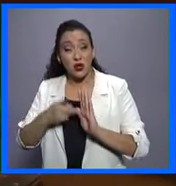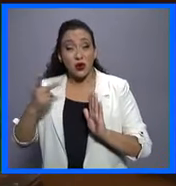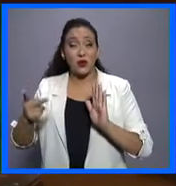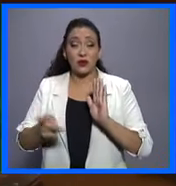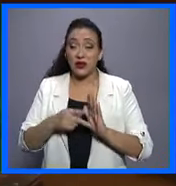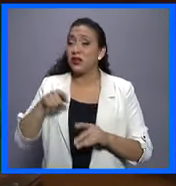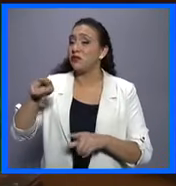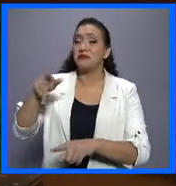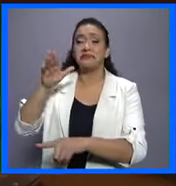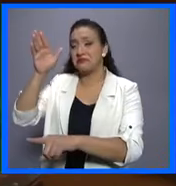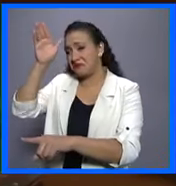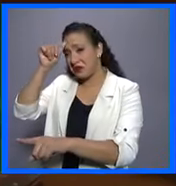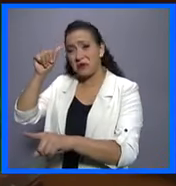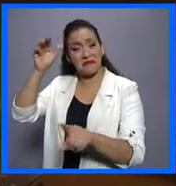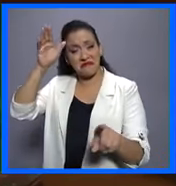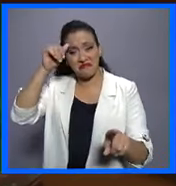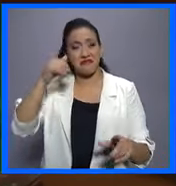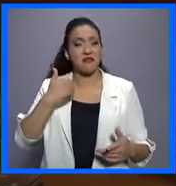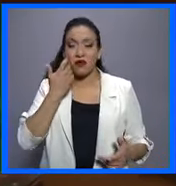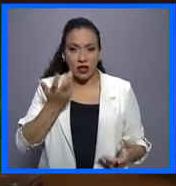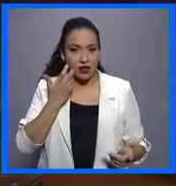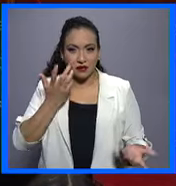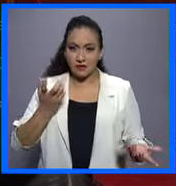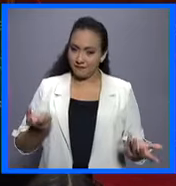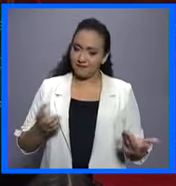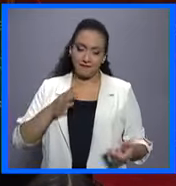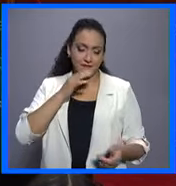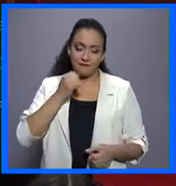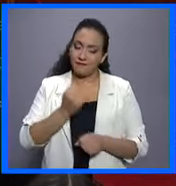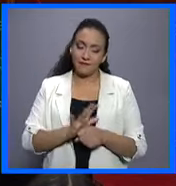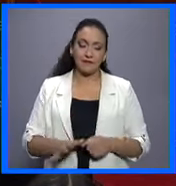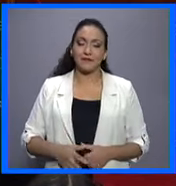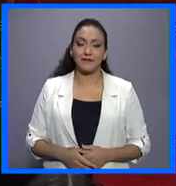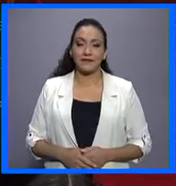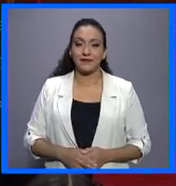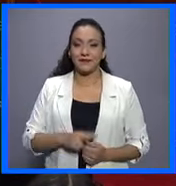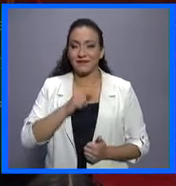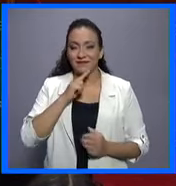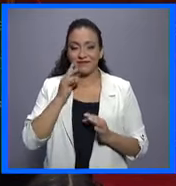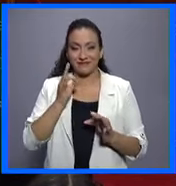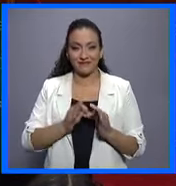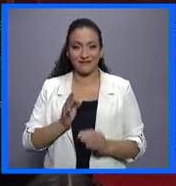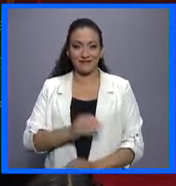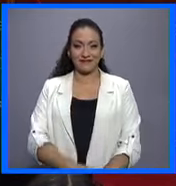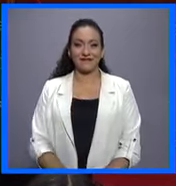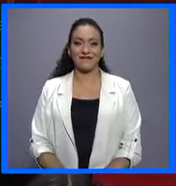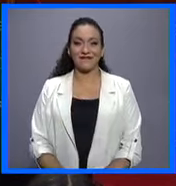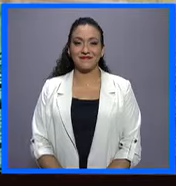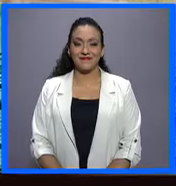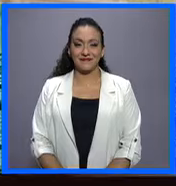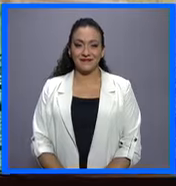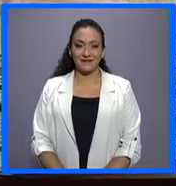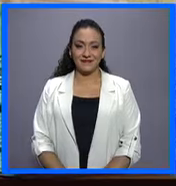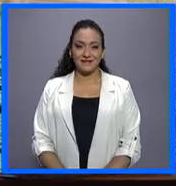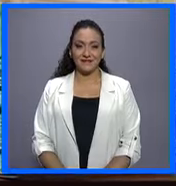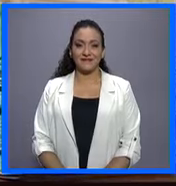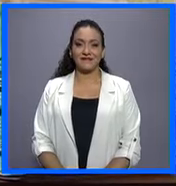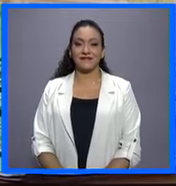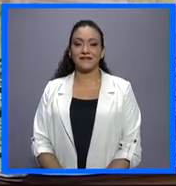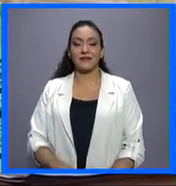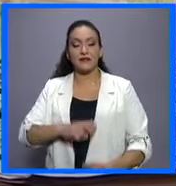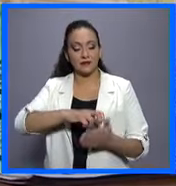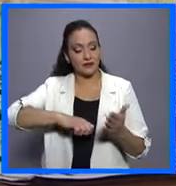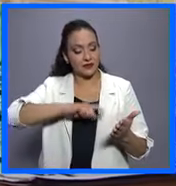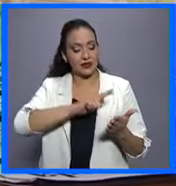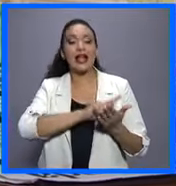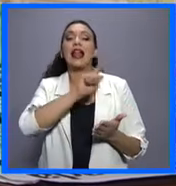votación de este órgano colegiado en todos los asuntos. Para Plural TV, Mario López Peña. Las reformas